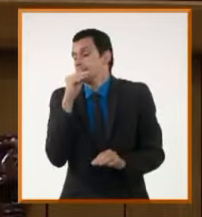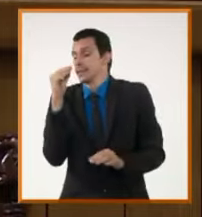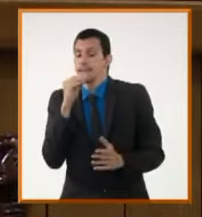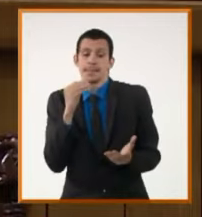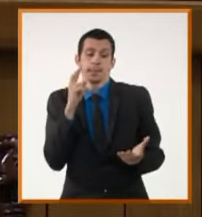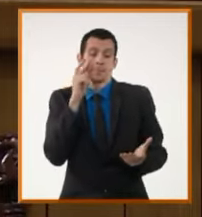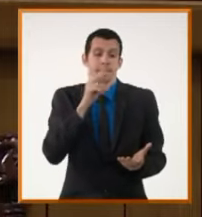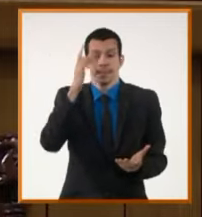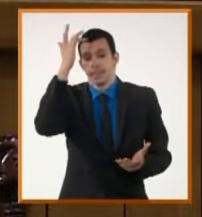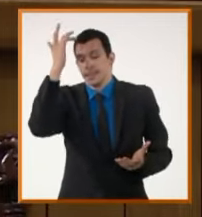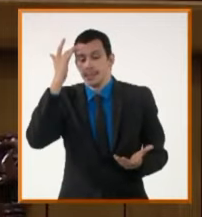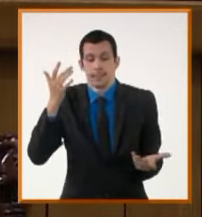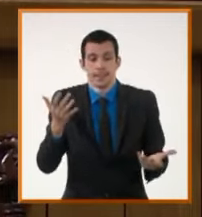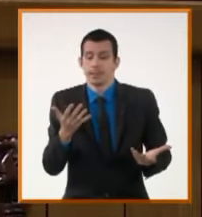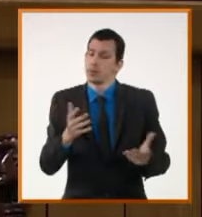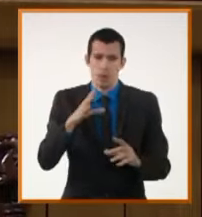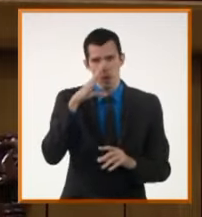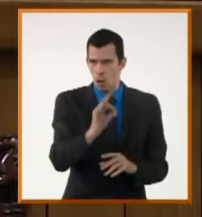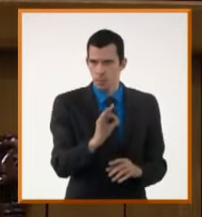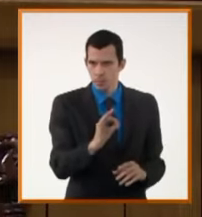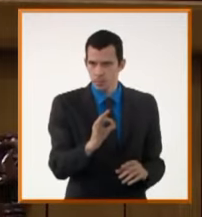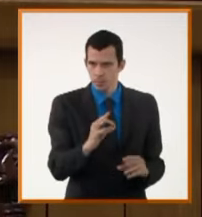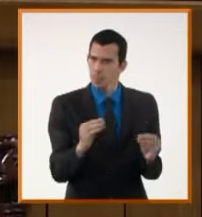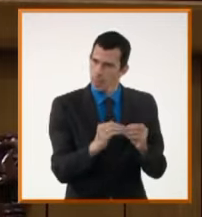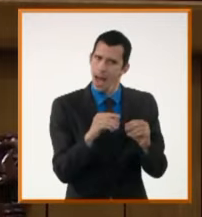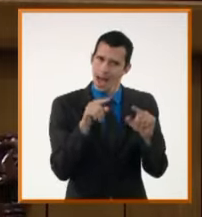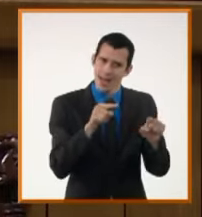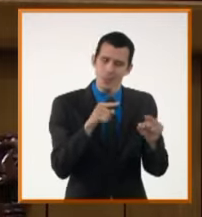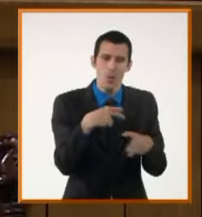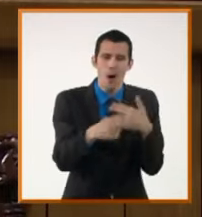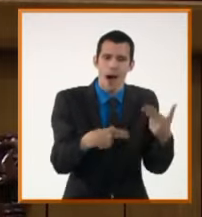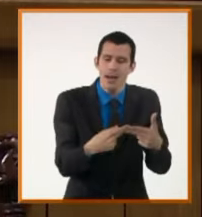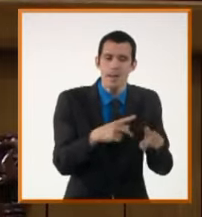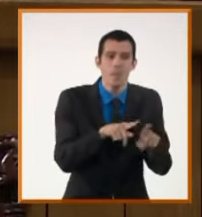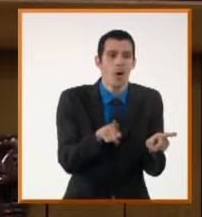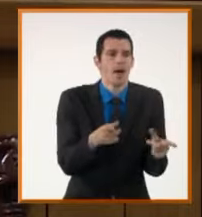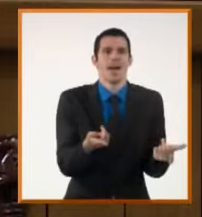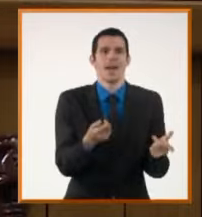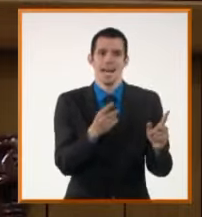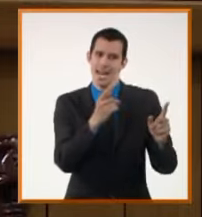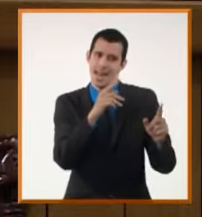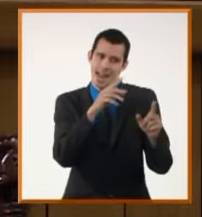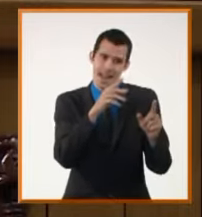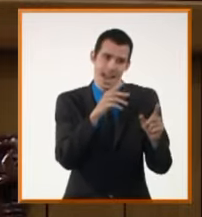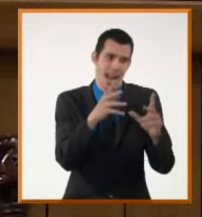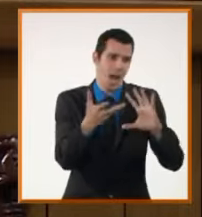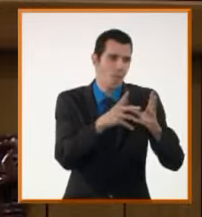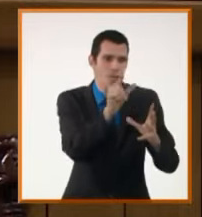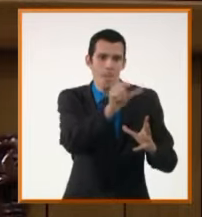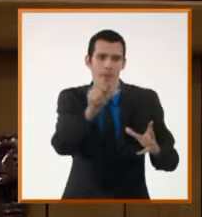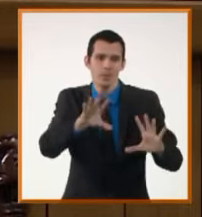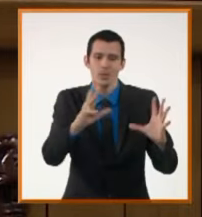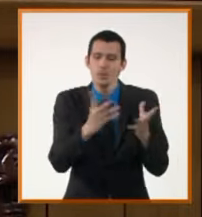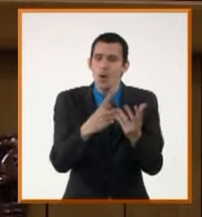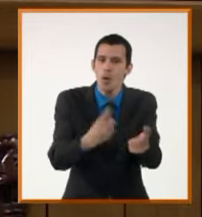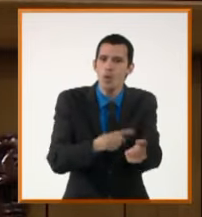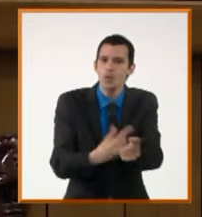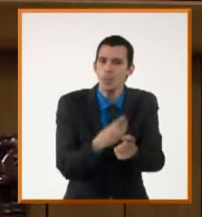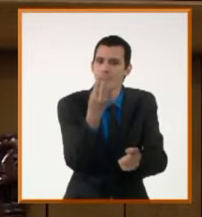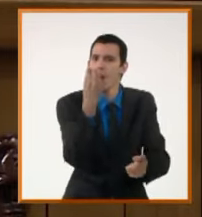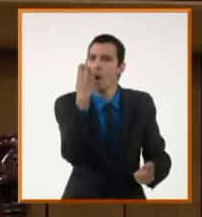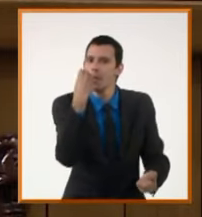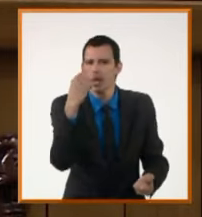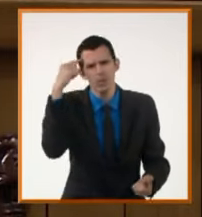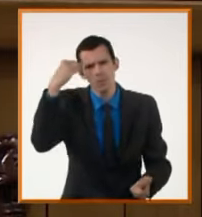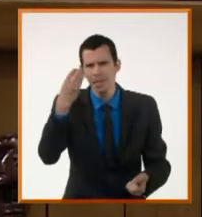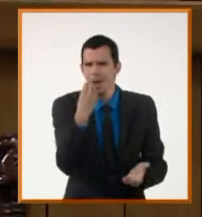No suficiente, pero no, si que la gente no come de la feria, la gente come día a día del punto de venta, de la placita. Tenemos que